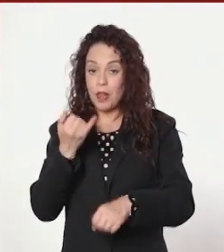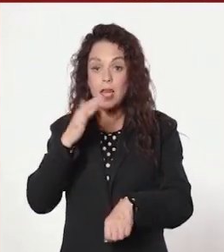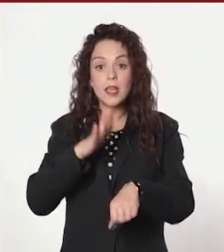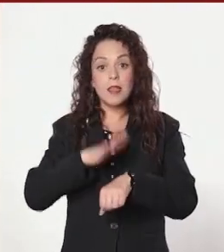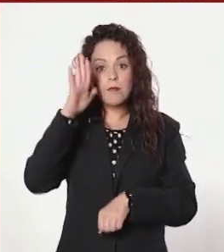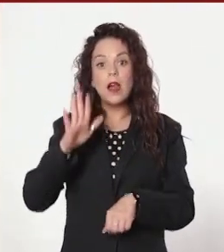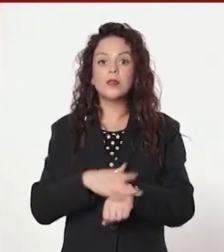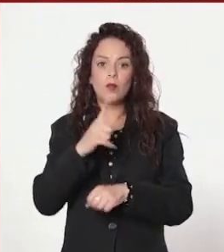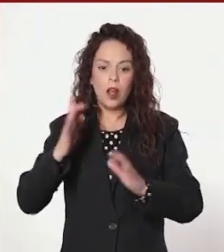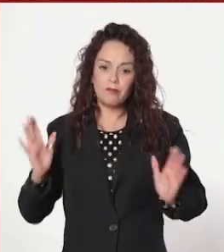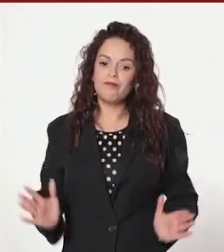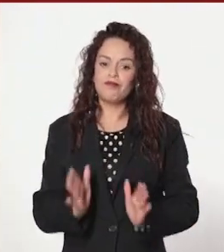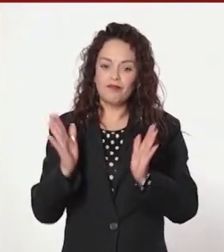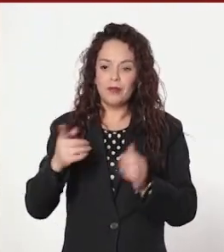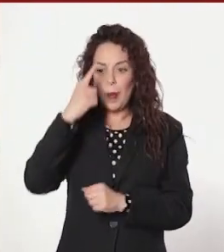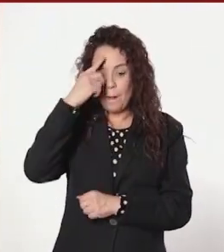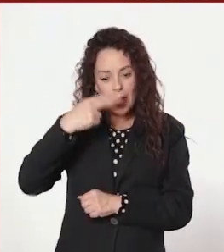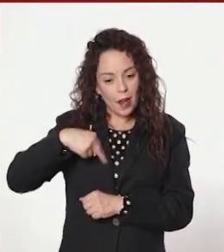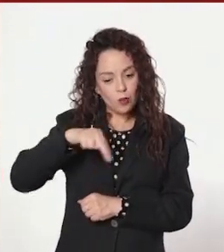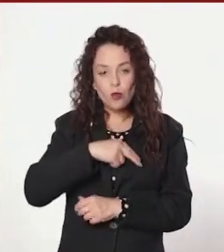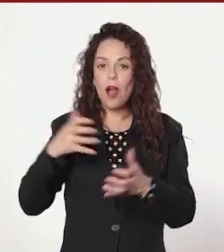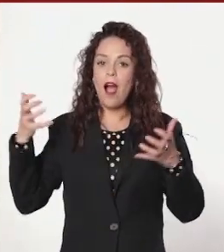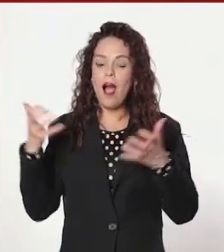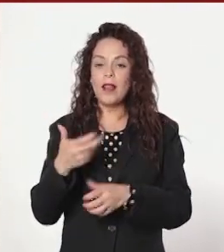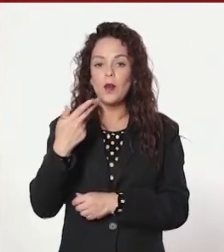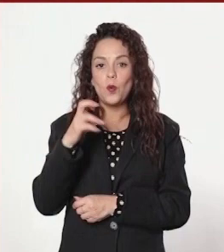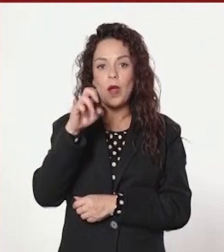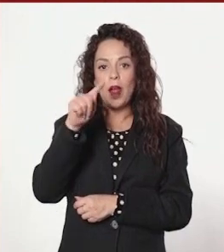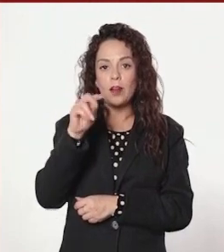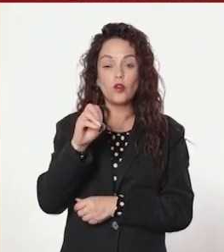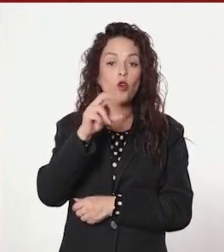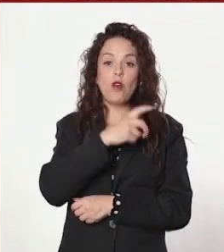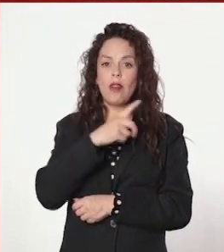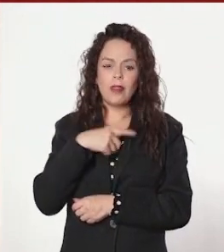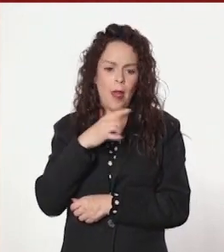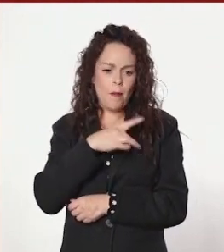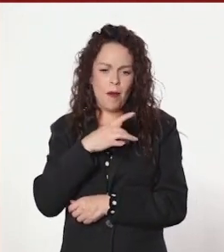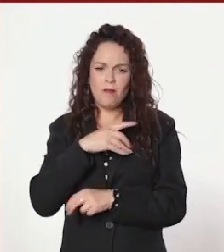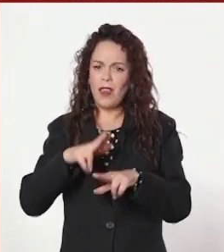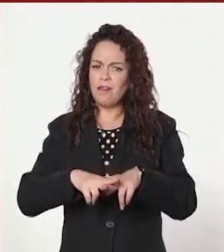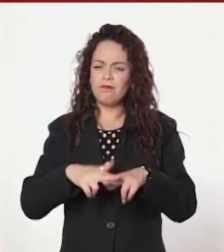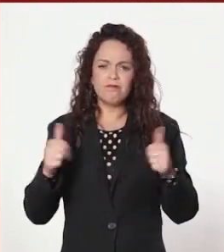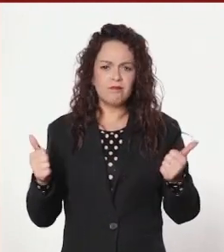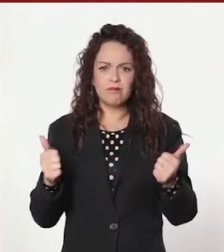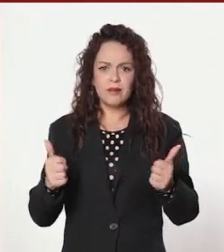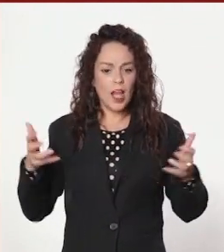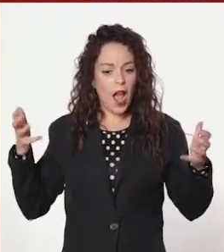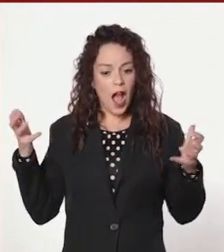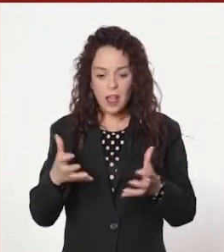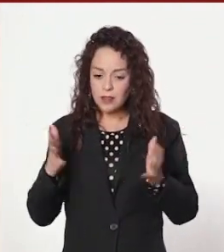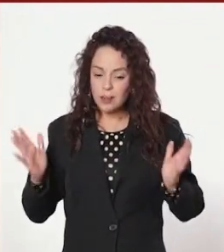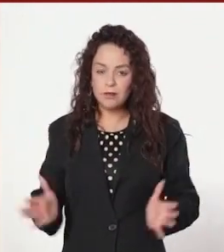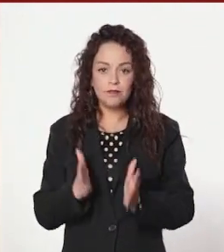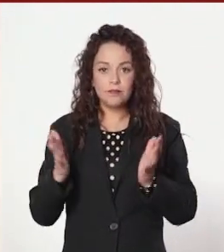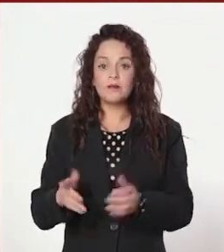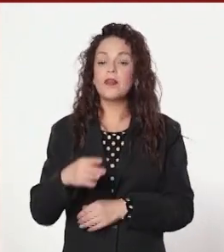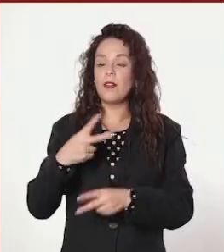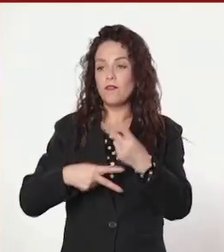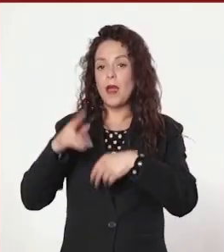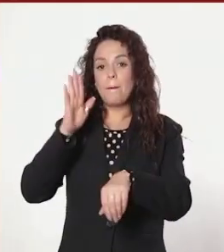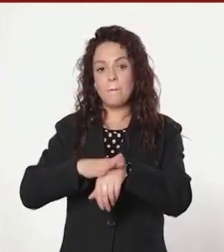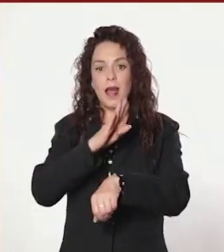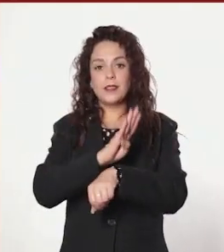por inspirarnos a hacer nuestro propio huerto y no tenerle miedo a nada. Simplemente es a lanzarnos y vamos a tener más